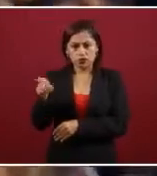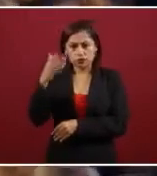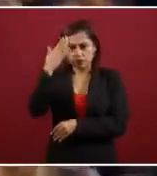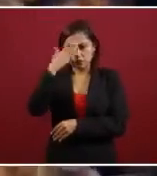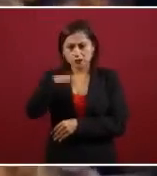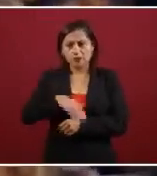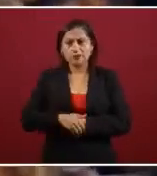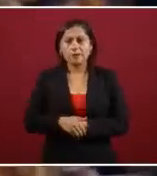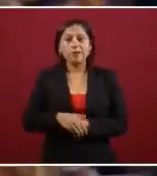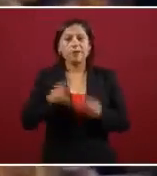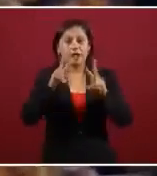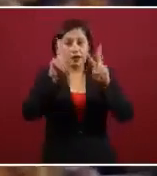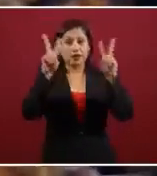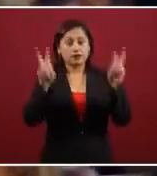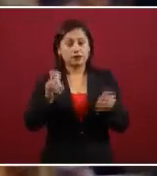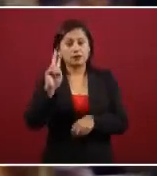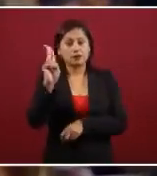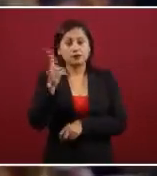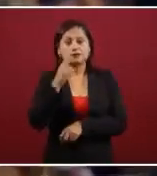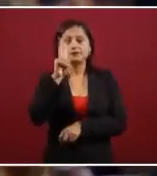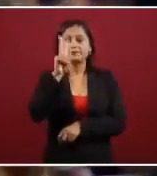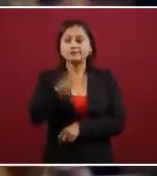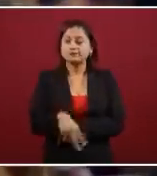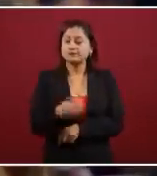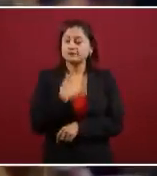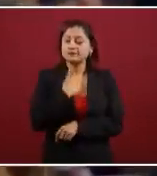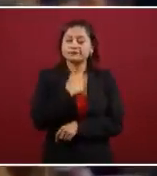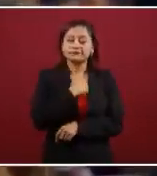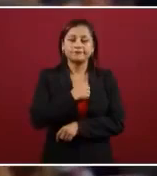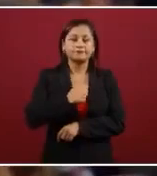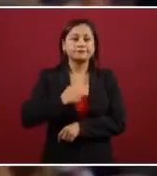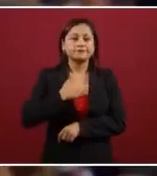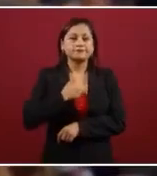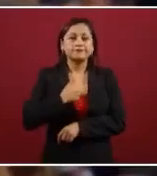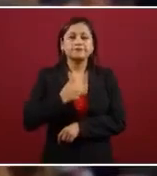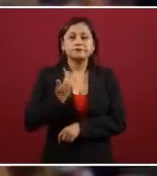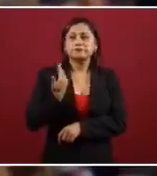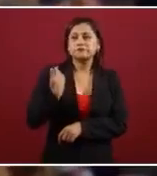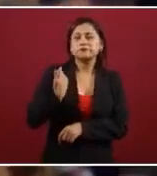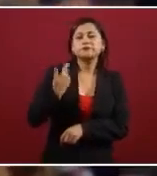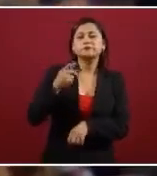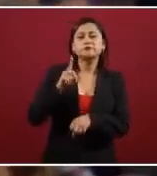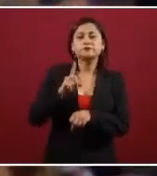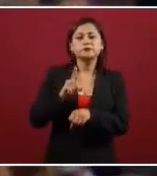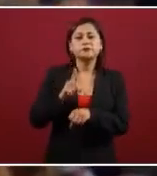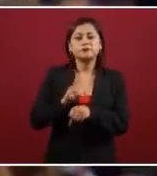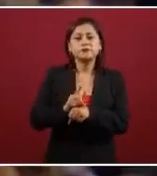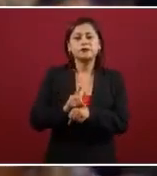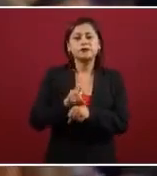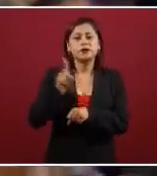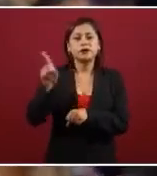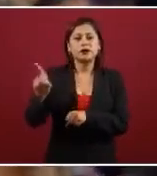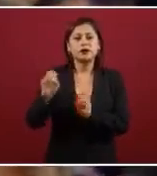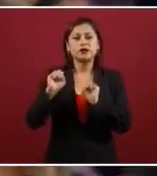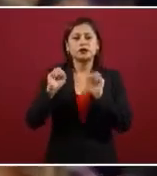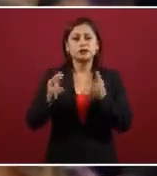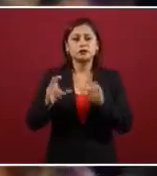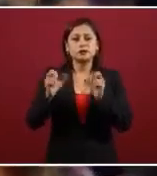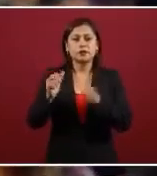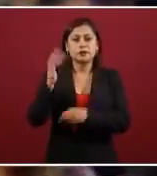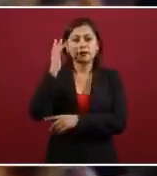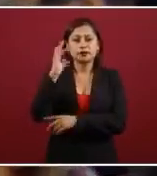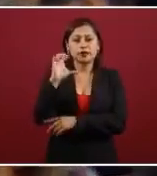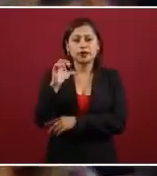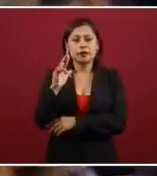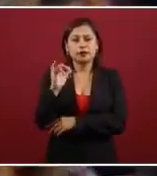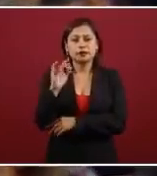Sobre este tema, presidente, que la verdad es lamentable. Hace unos días reportamos desde San Cristóbal de las Casas, Chiapas, presidente, la